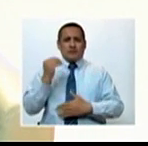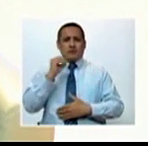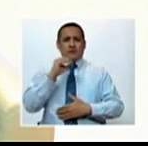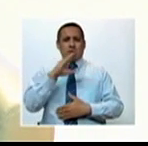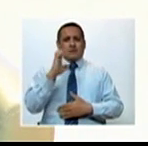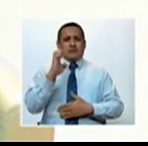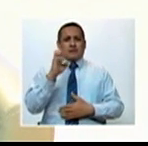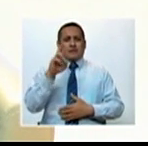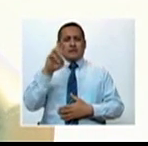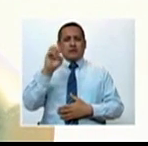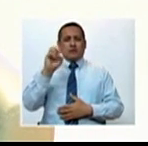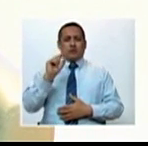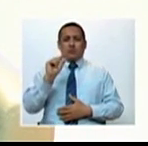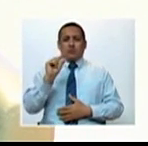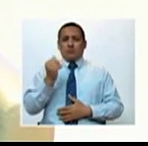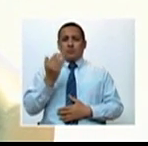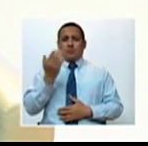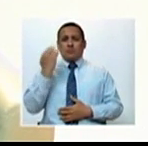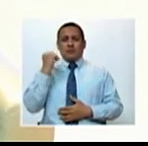4 semanas,